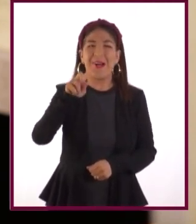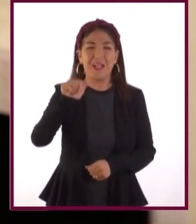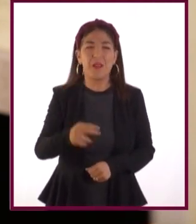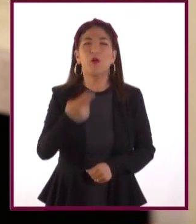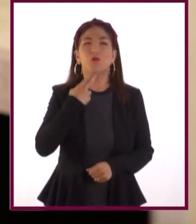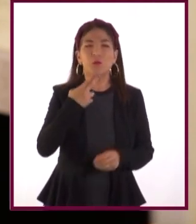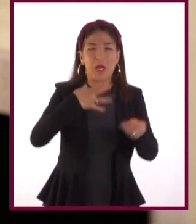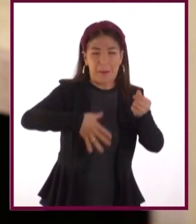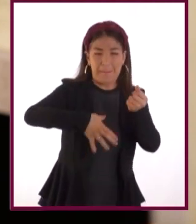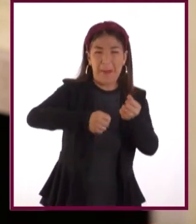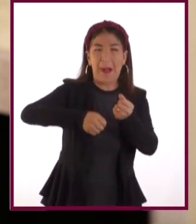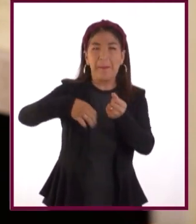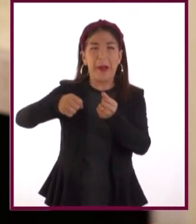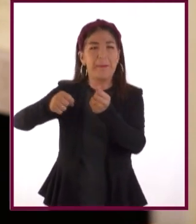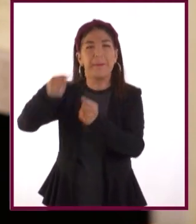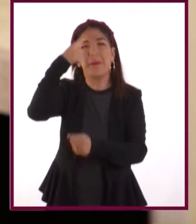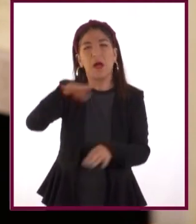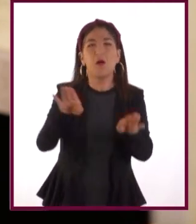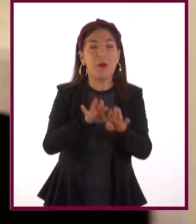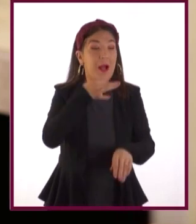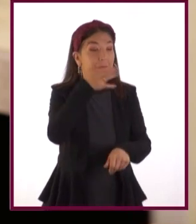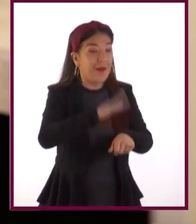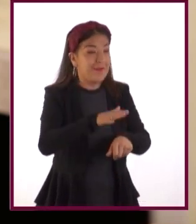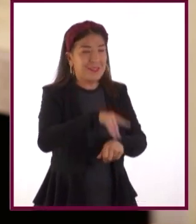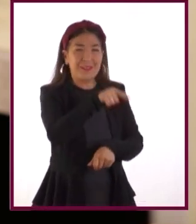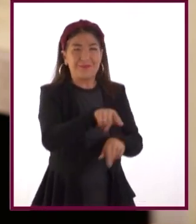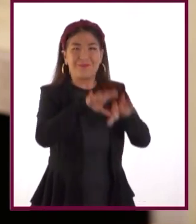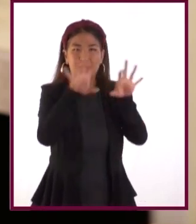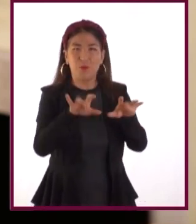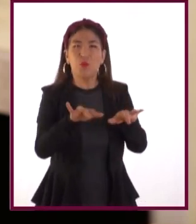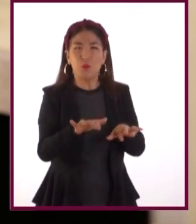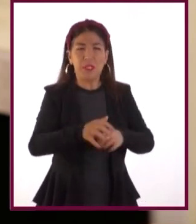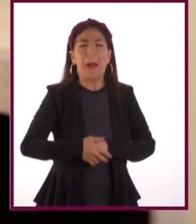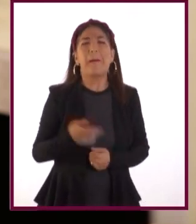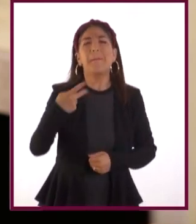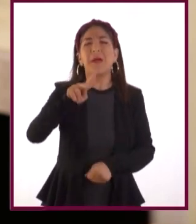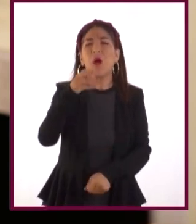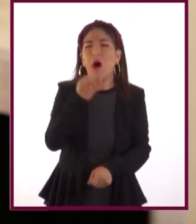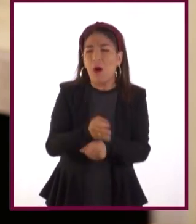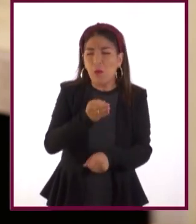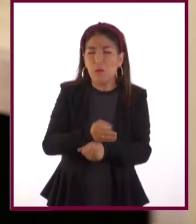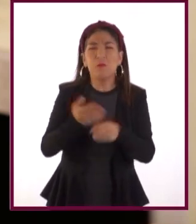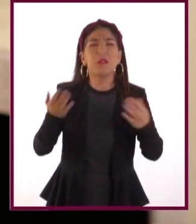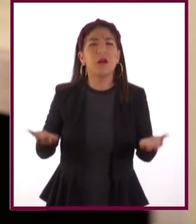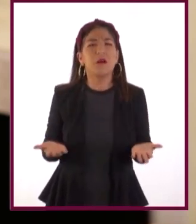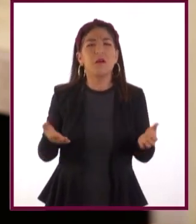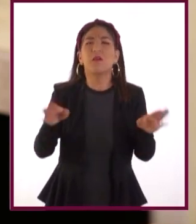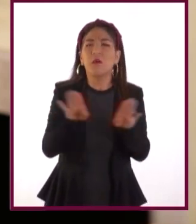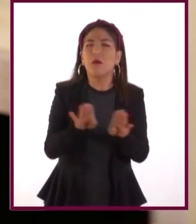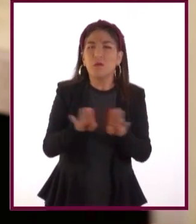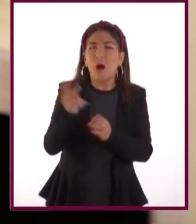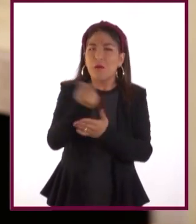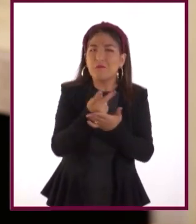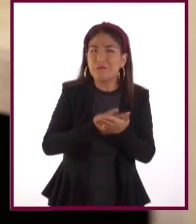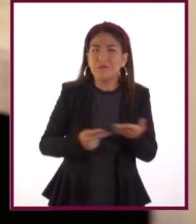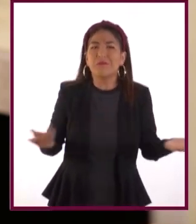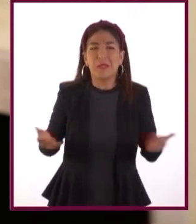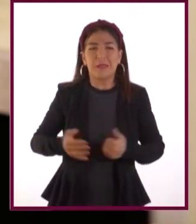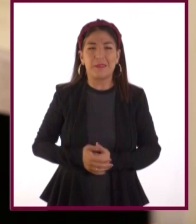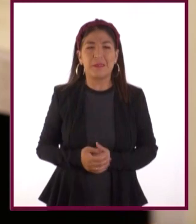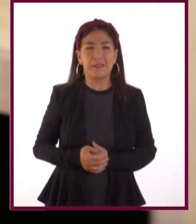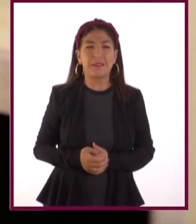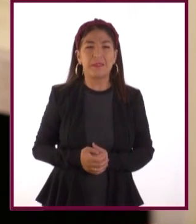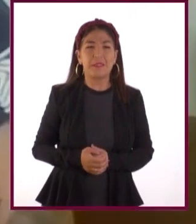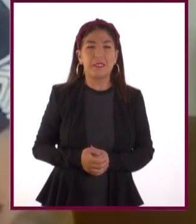Ada de Lovelace utilizó las tarjetas perforadas para darle las indicaciones a su máquina, pero actualmente, ¿cómo se hace hoy